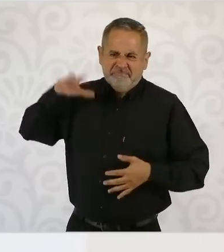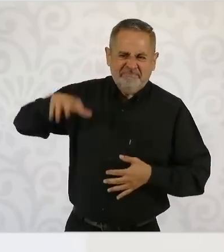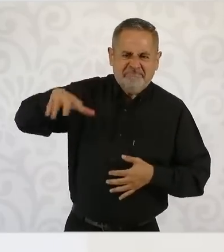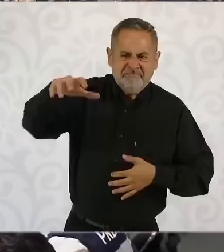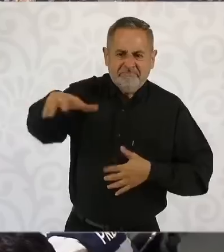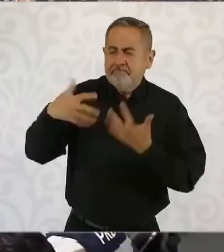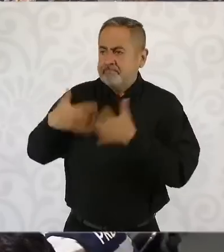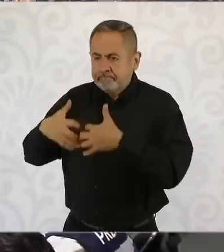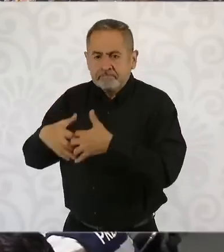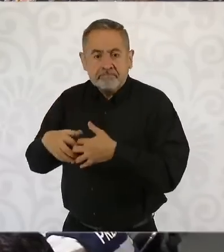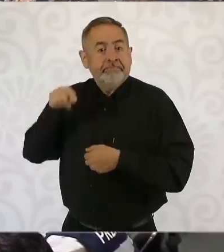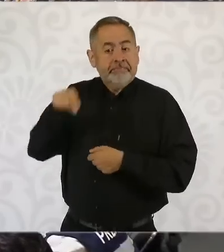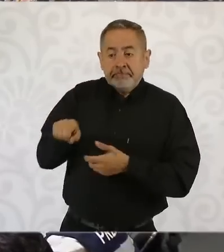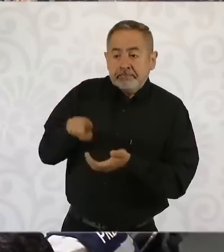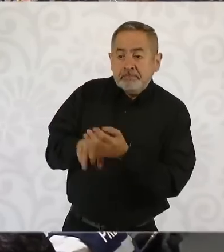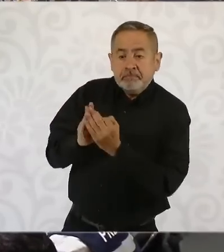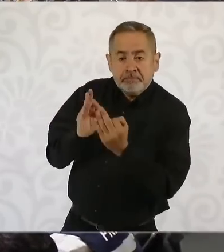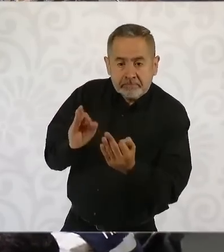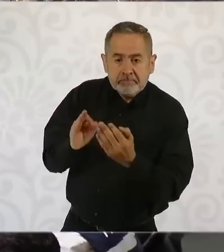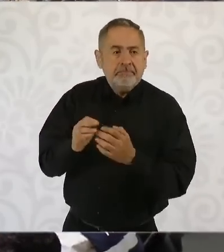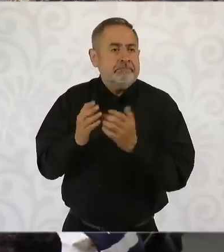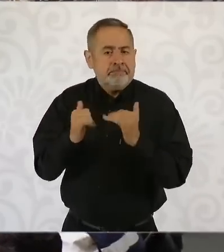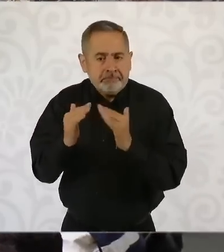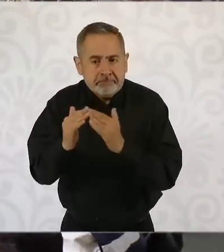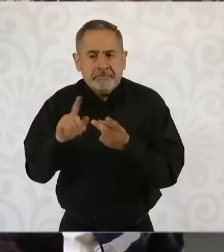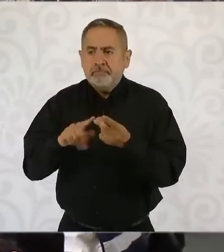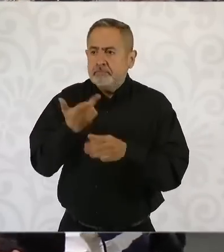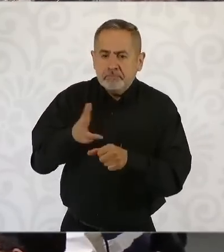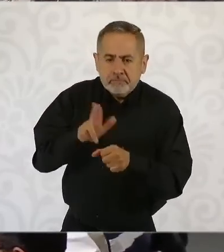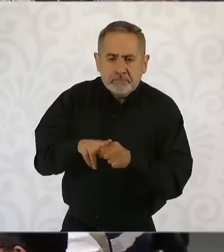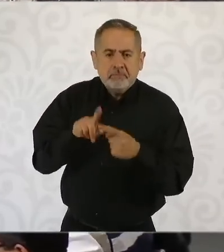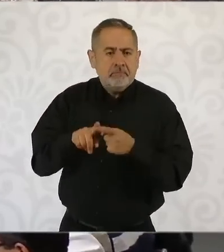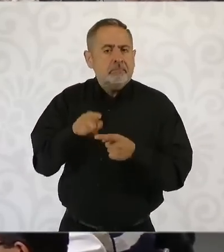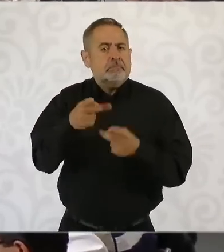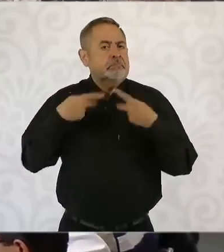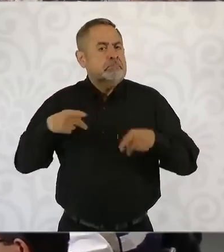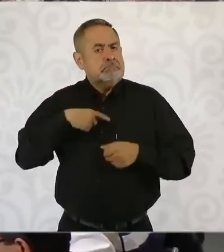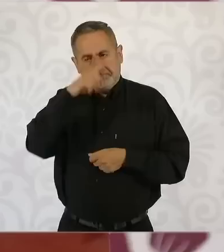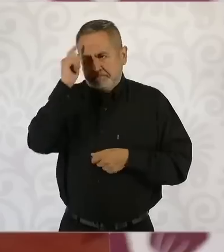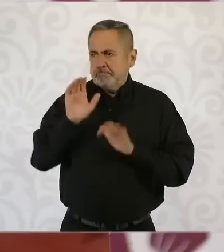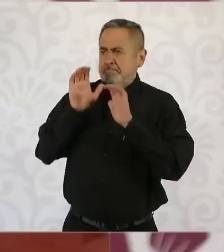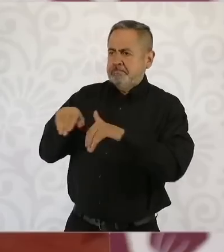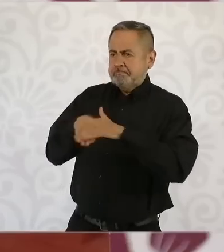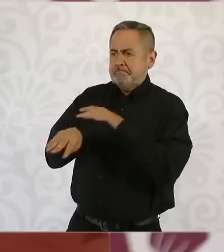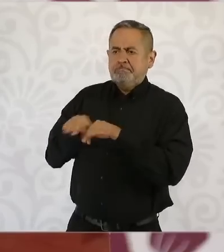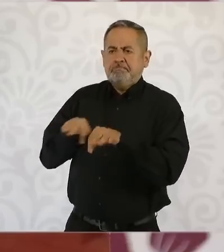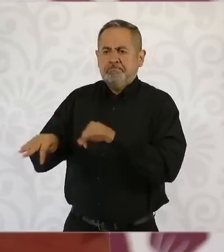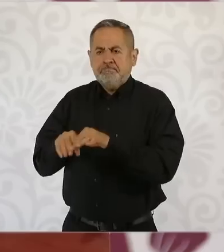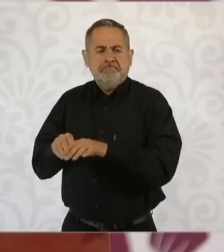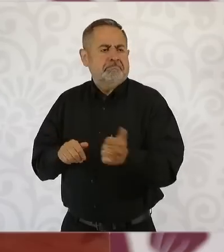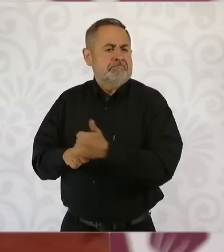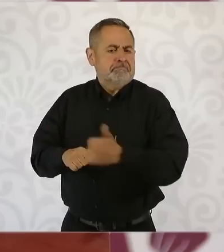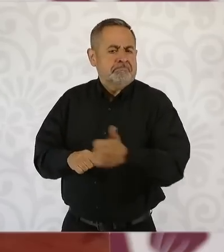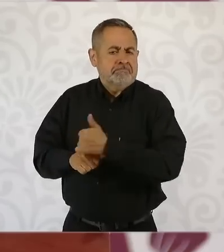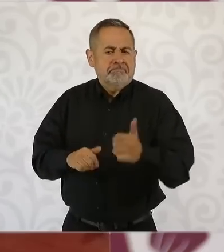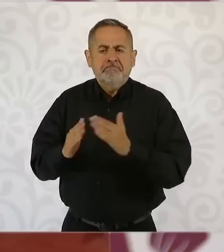tengan acceso a educación, a salud, para las y los trabajadores que van a trabajar en estos polos